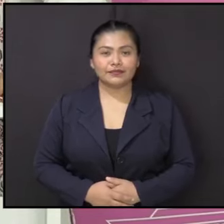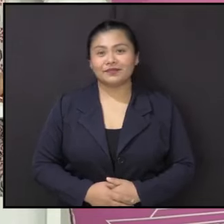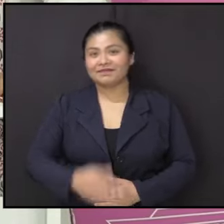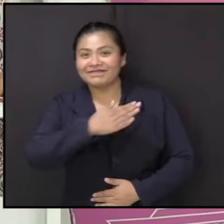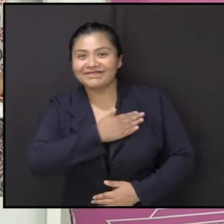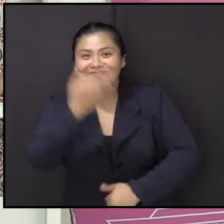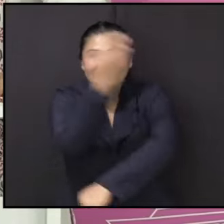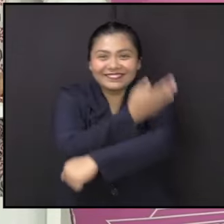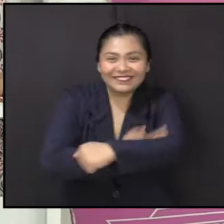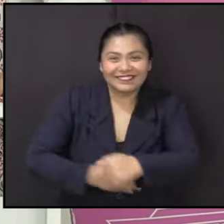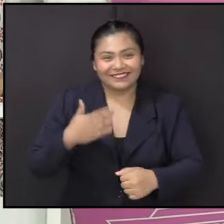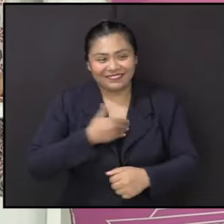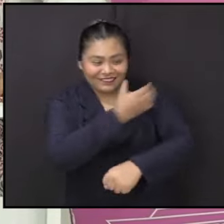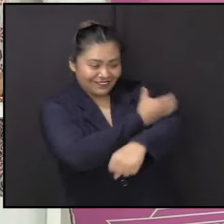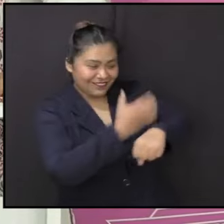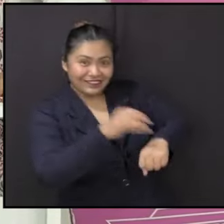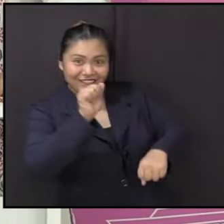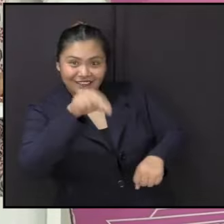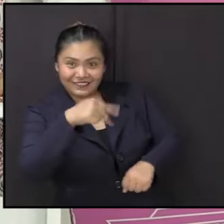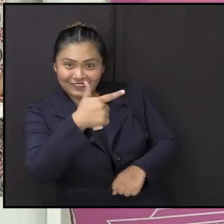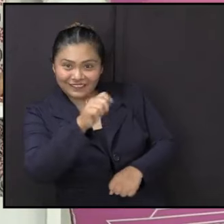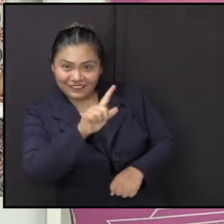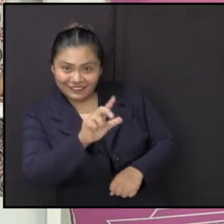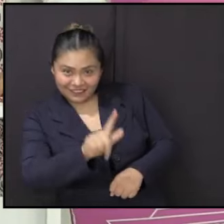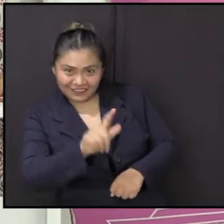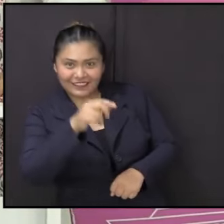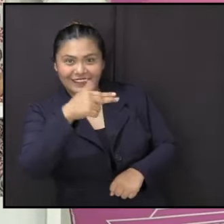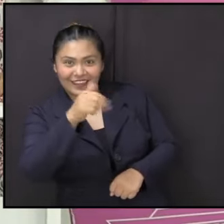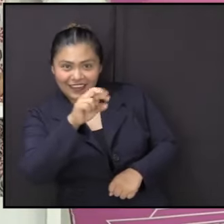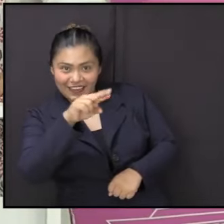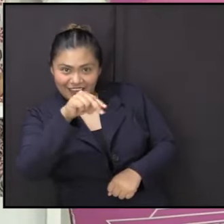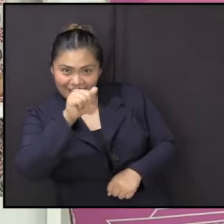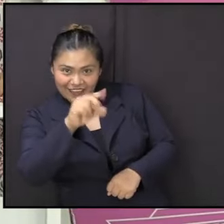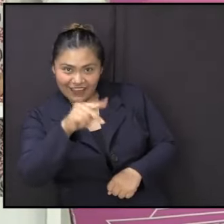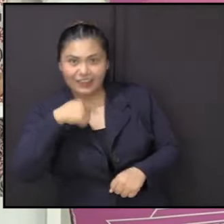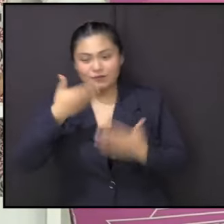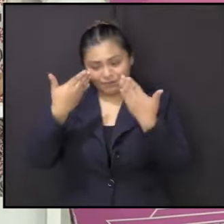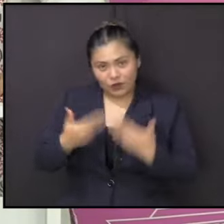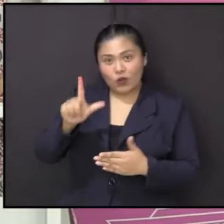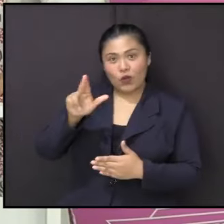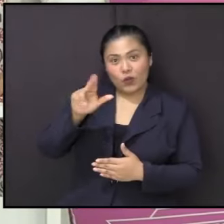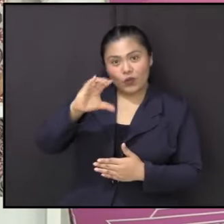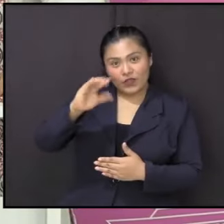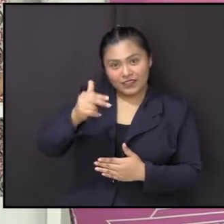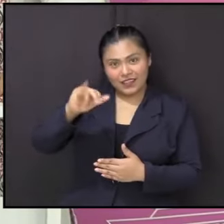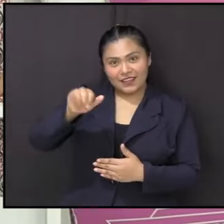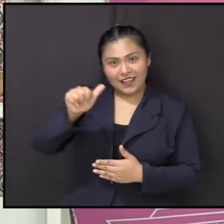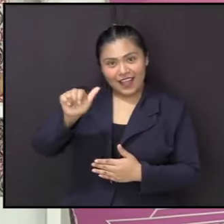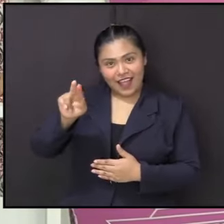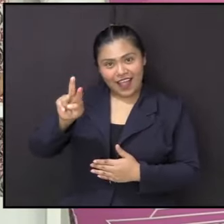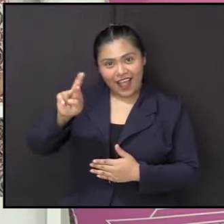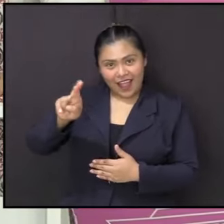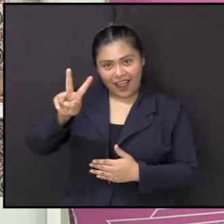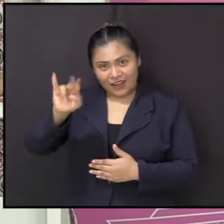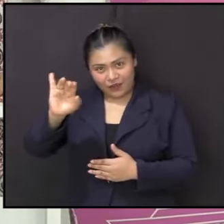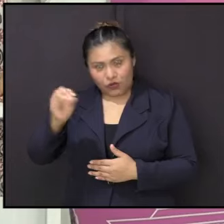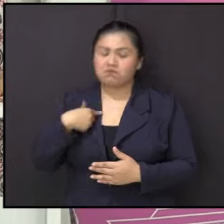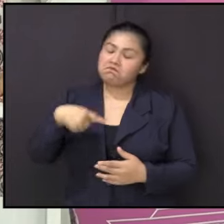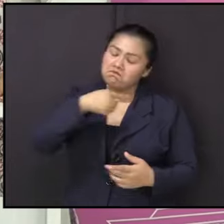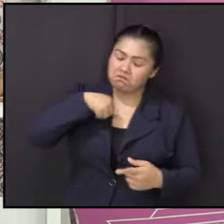Buenas tardes, mi compañero Ángel Hernández y su servidora Lucy Jarbio nos encargaremos de moderar este